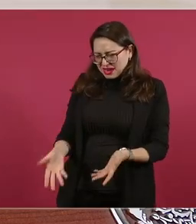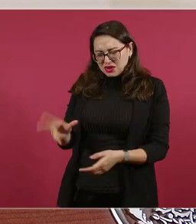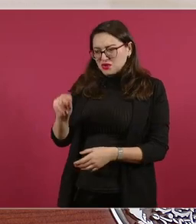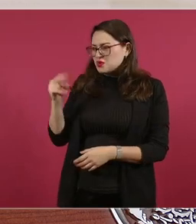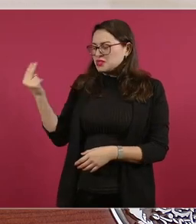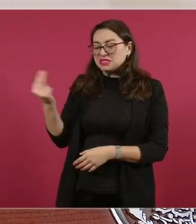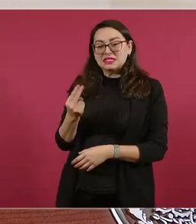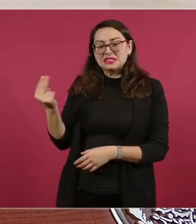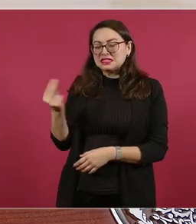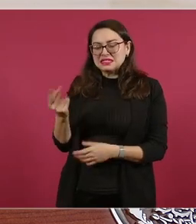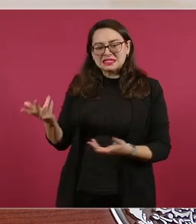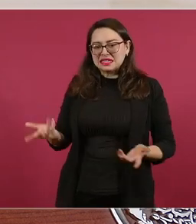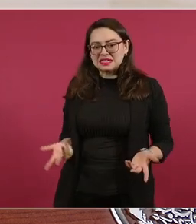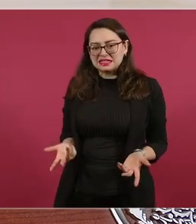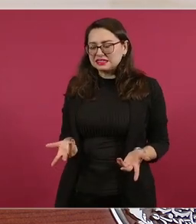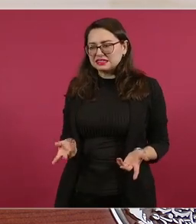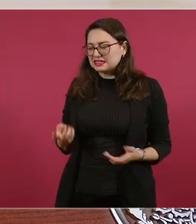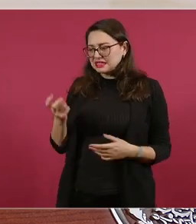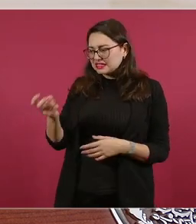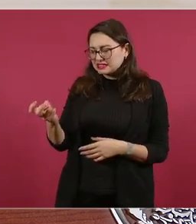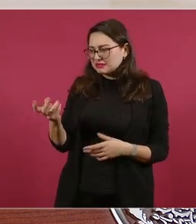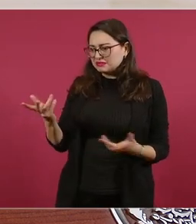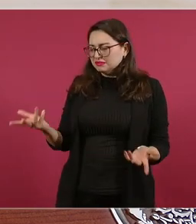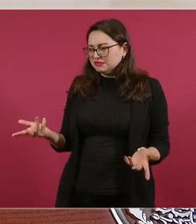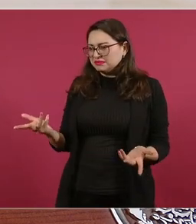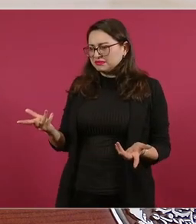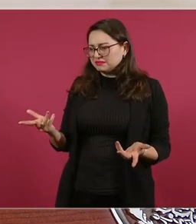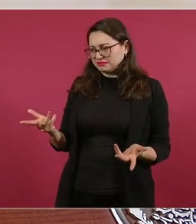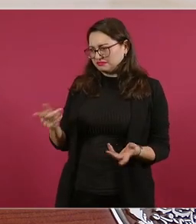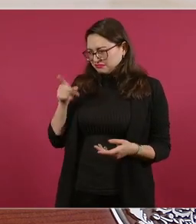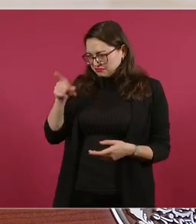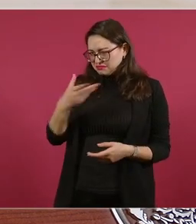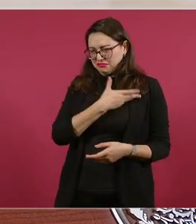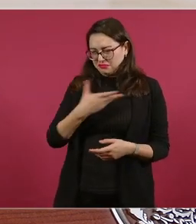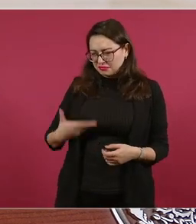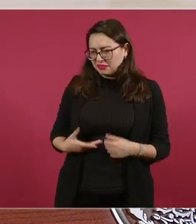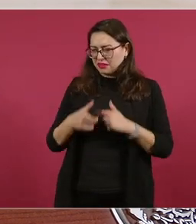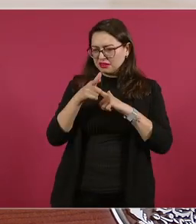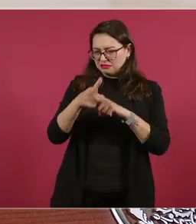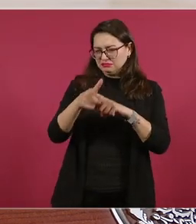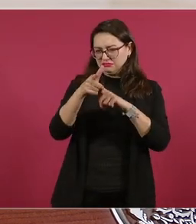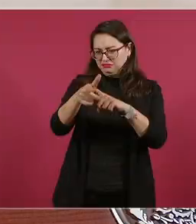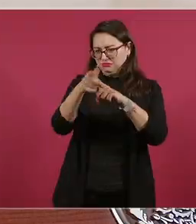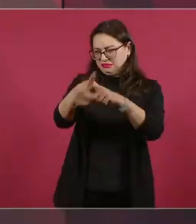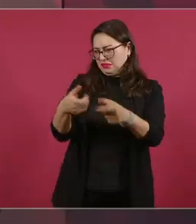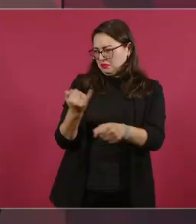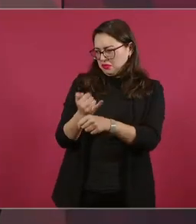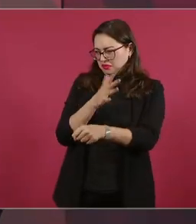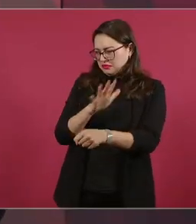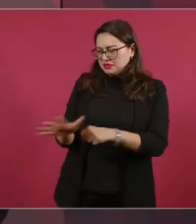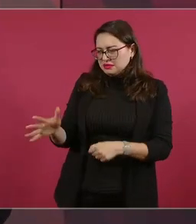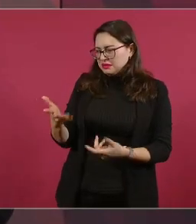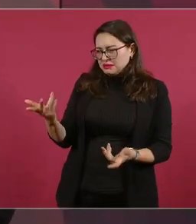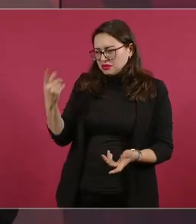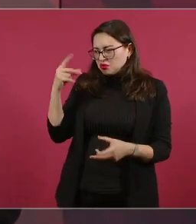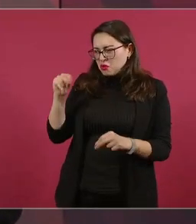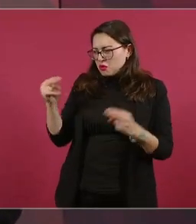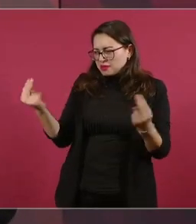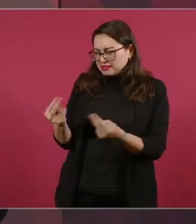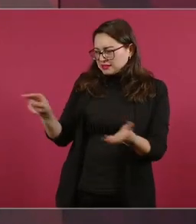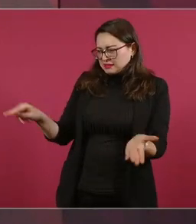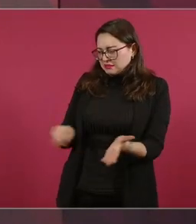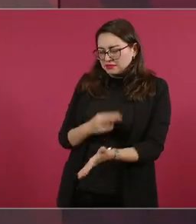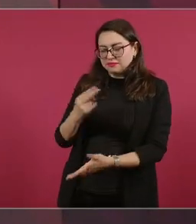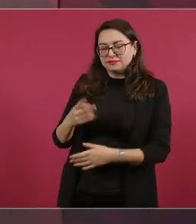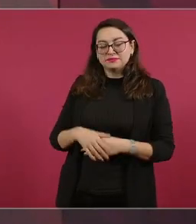Se enojó en el sentido de decir, pues claro que no te vas a reelegir, ¿sí? Pero es el